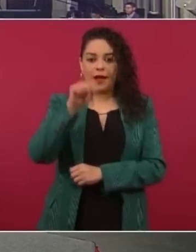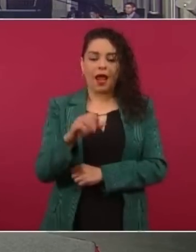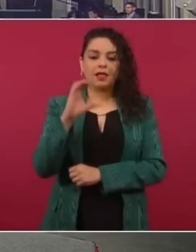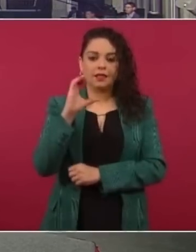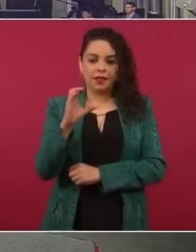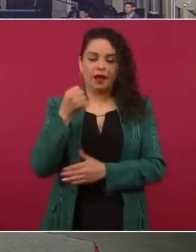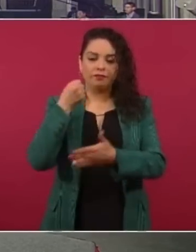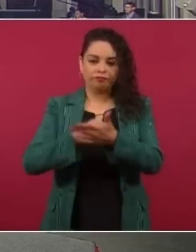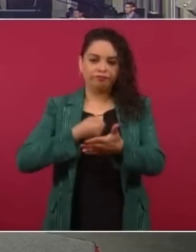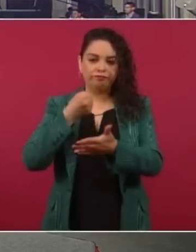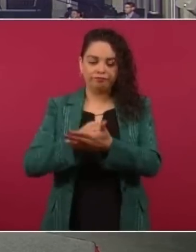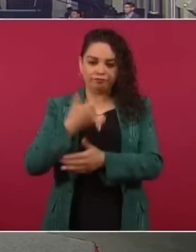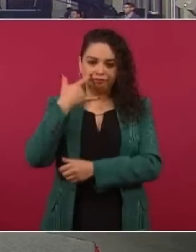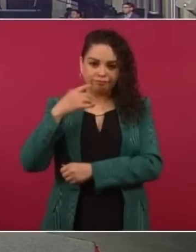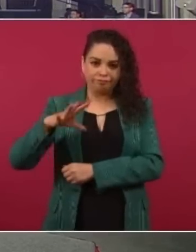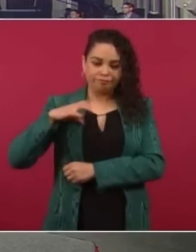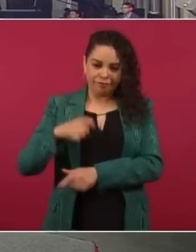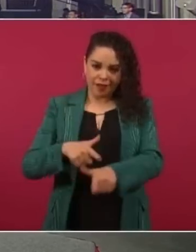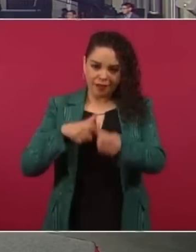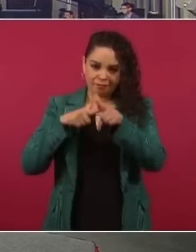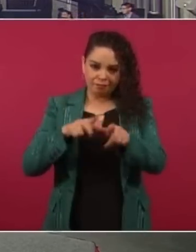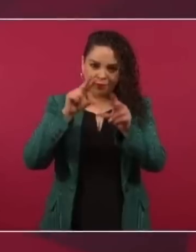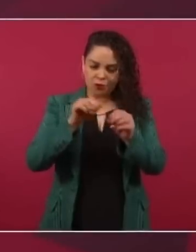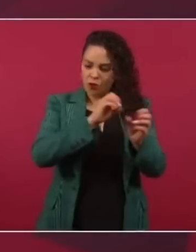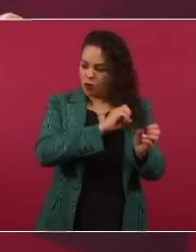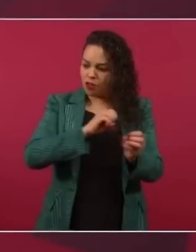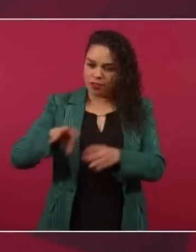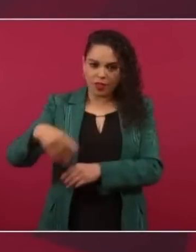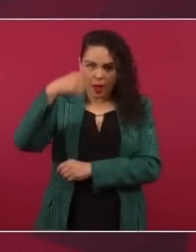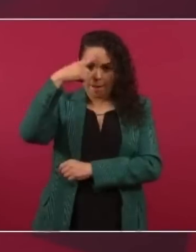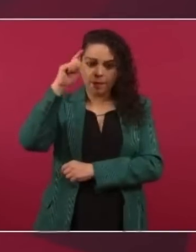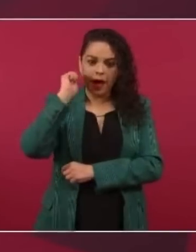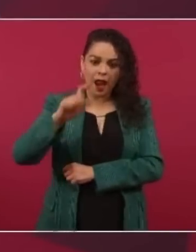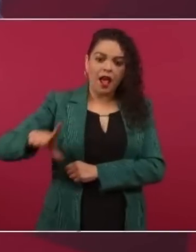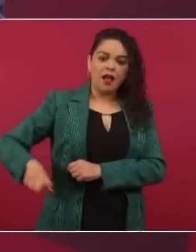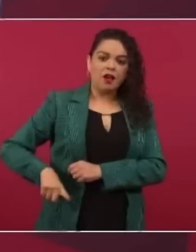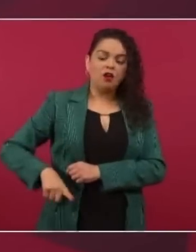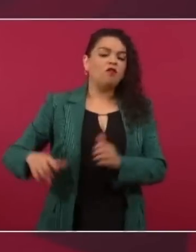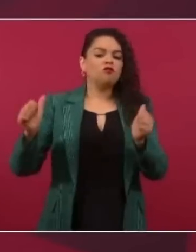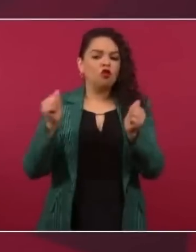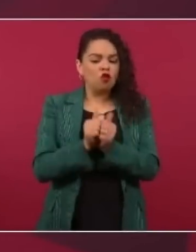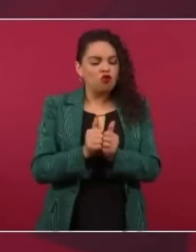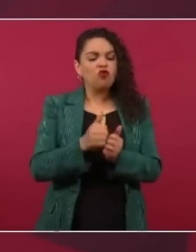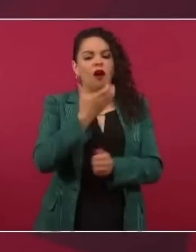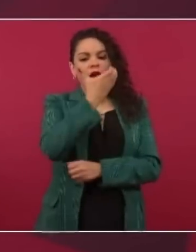no dejes de luchar por un gobierno obrero, campesino y popular.